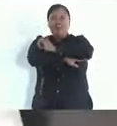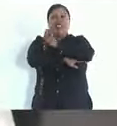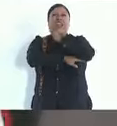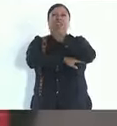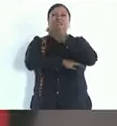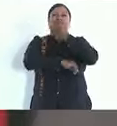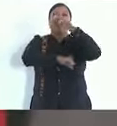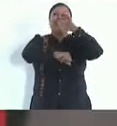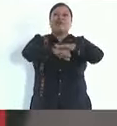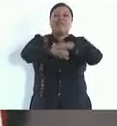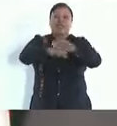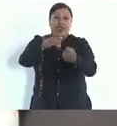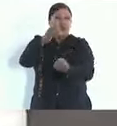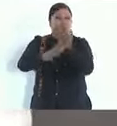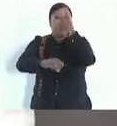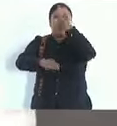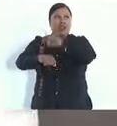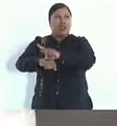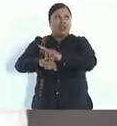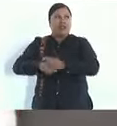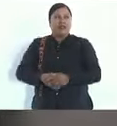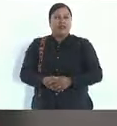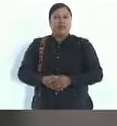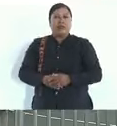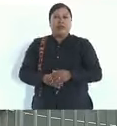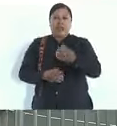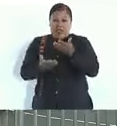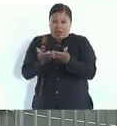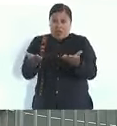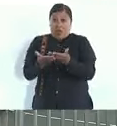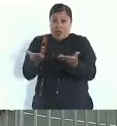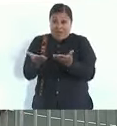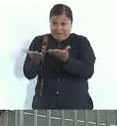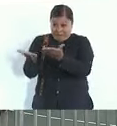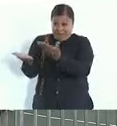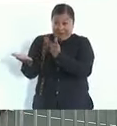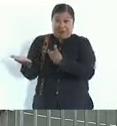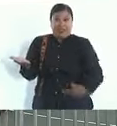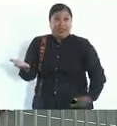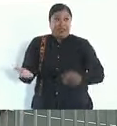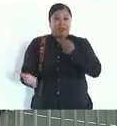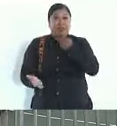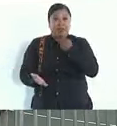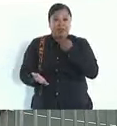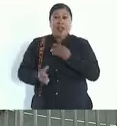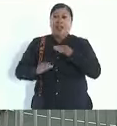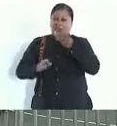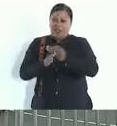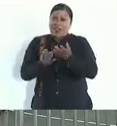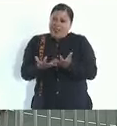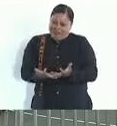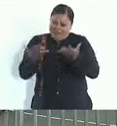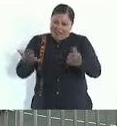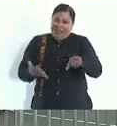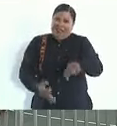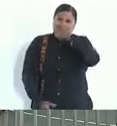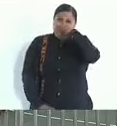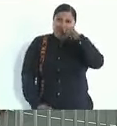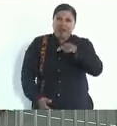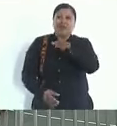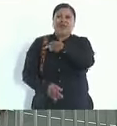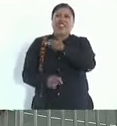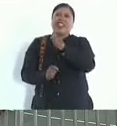nuevo amanecer. Hoy usted, presidente, siembra en esta bendita tierra una semilla